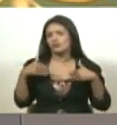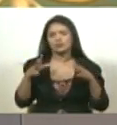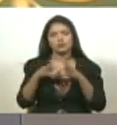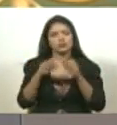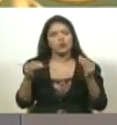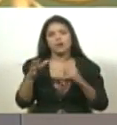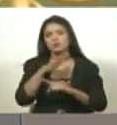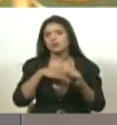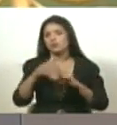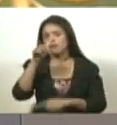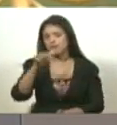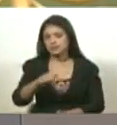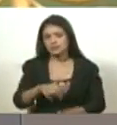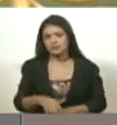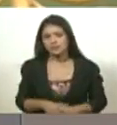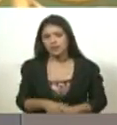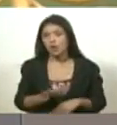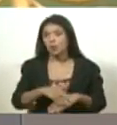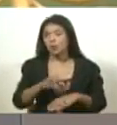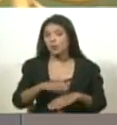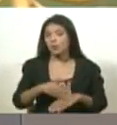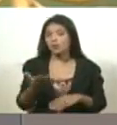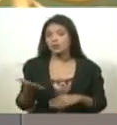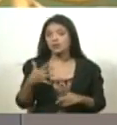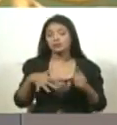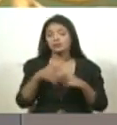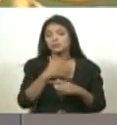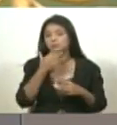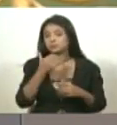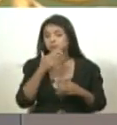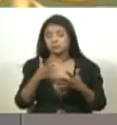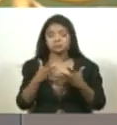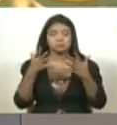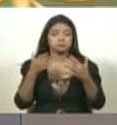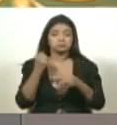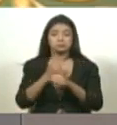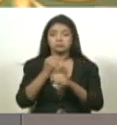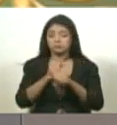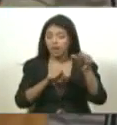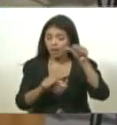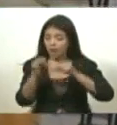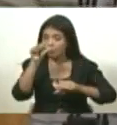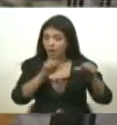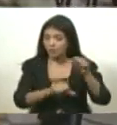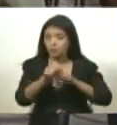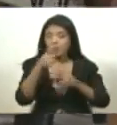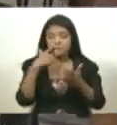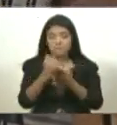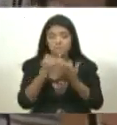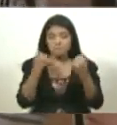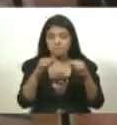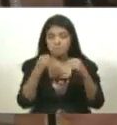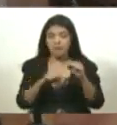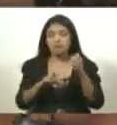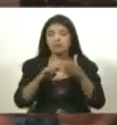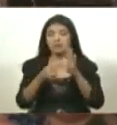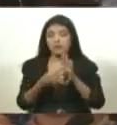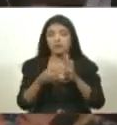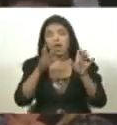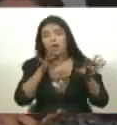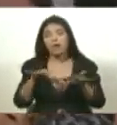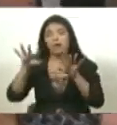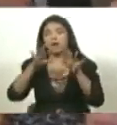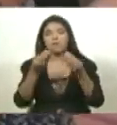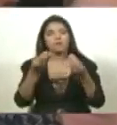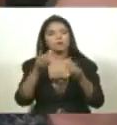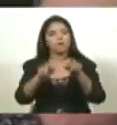que están ocurriendo aquí, ¿verdad? Que como nos convierte en una especie de gigantesco laboratorio donde aplican toda esta super técnica y manipulan a millones